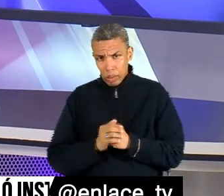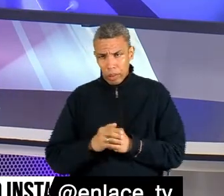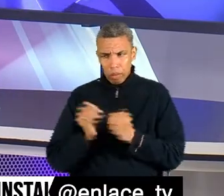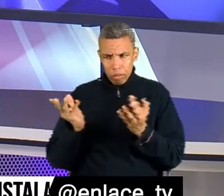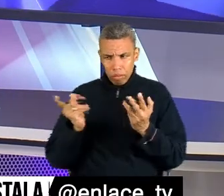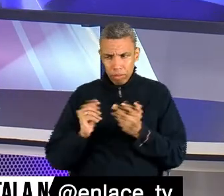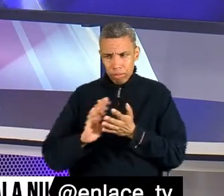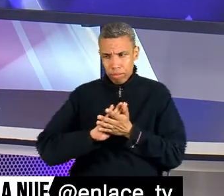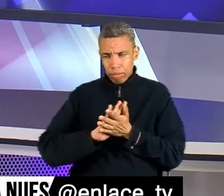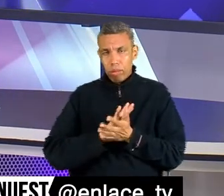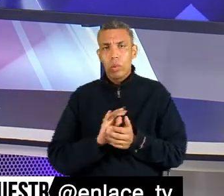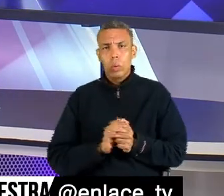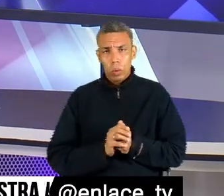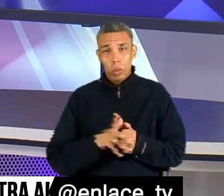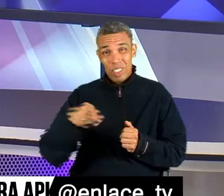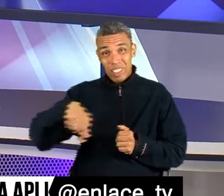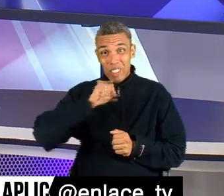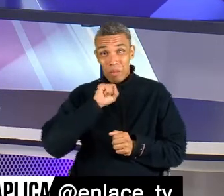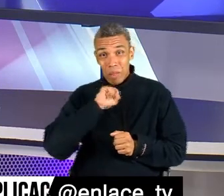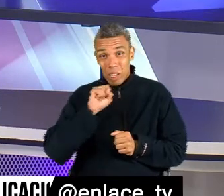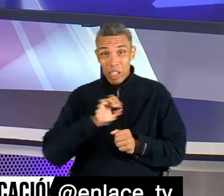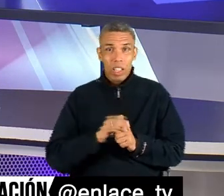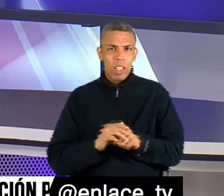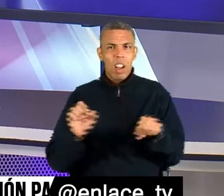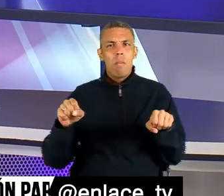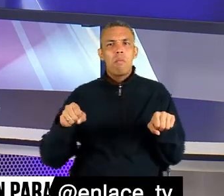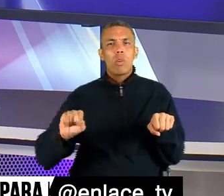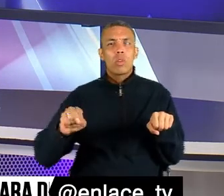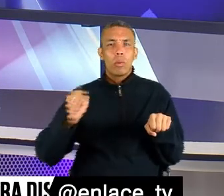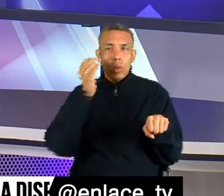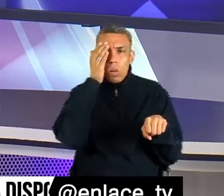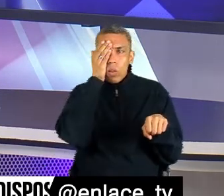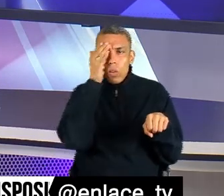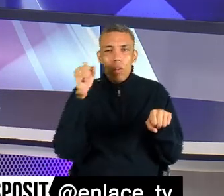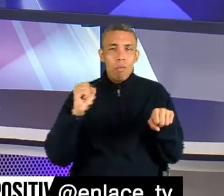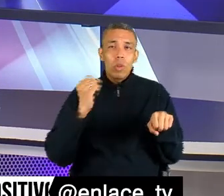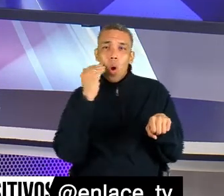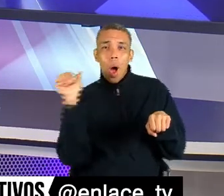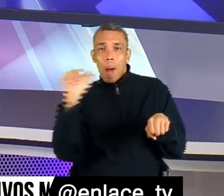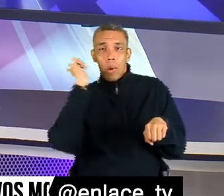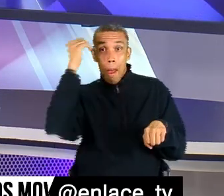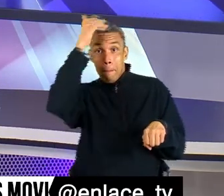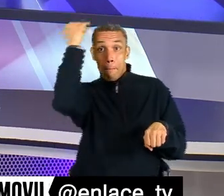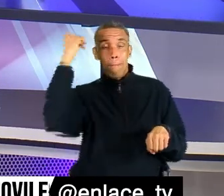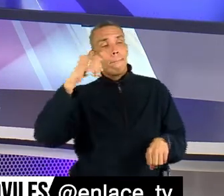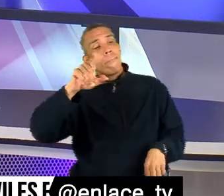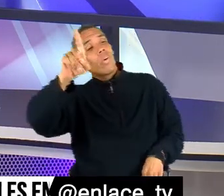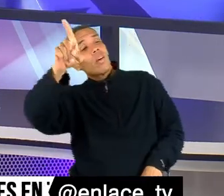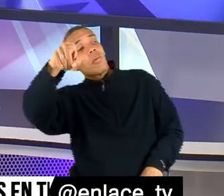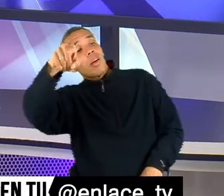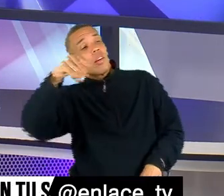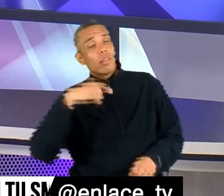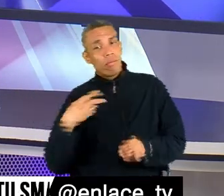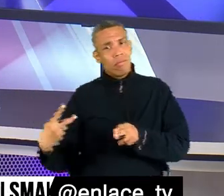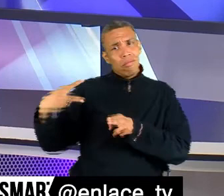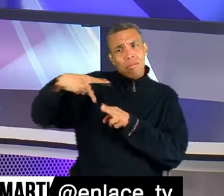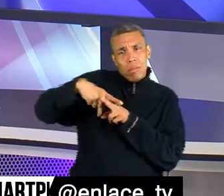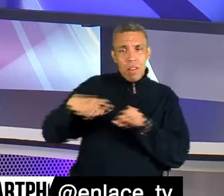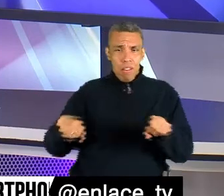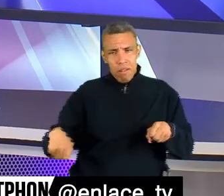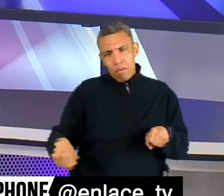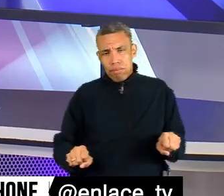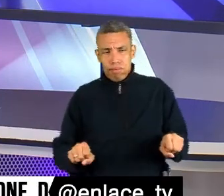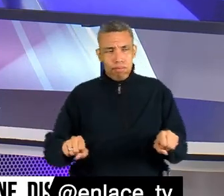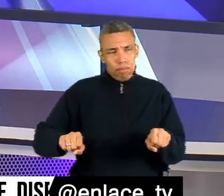esta entidad, los autores del delito serían transportadores informales de este municipio, quienes llevan a sus víctimas al sitio conocido como